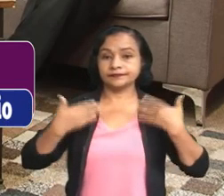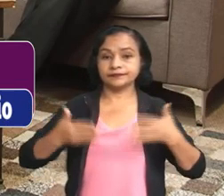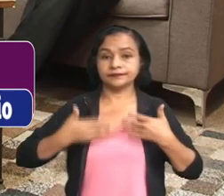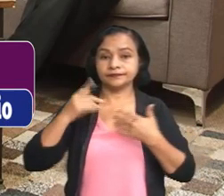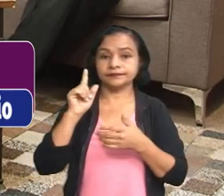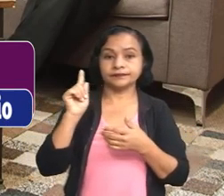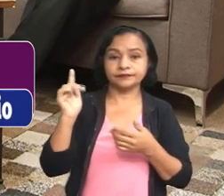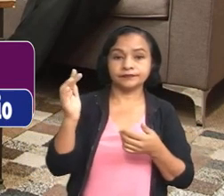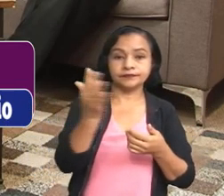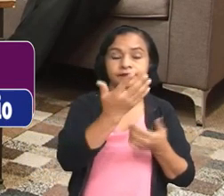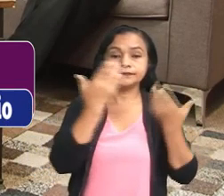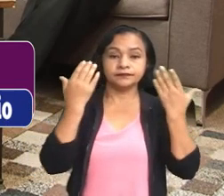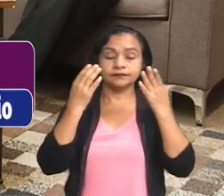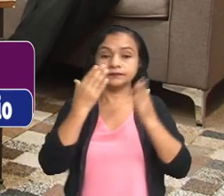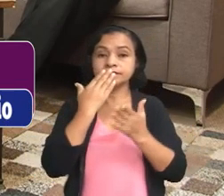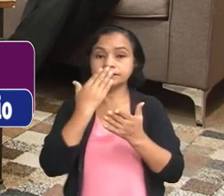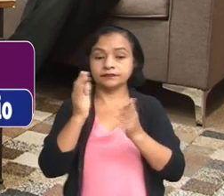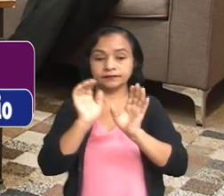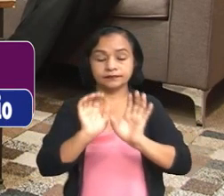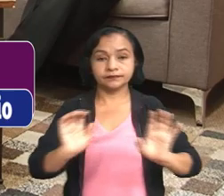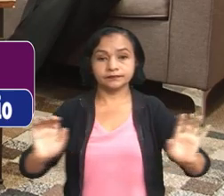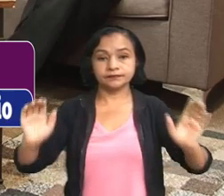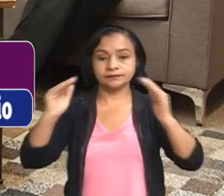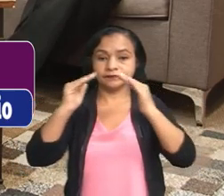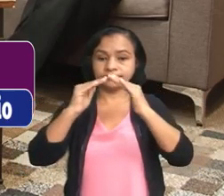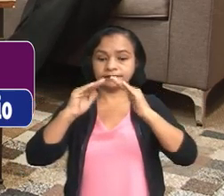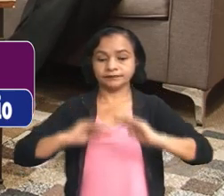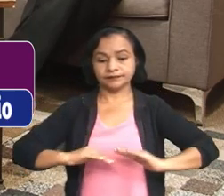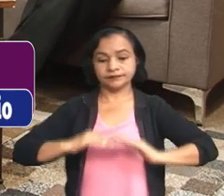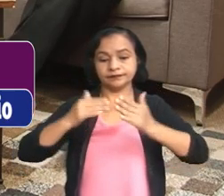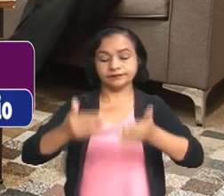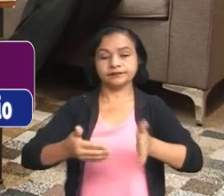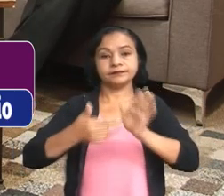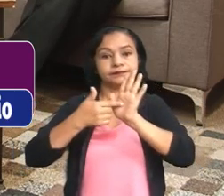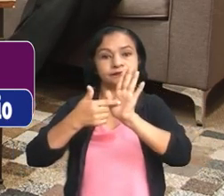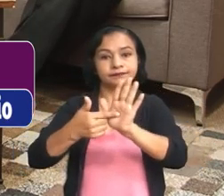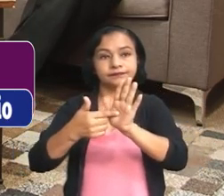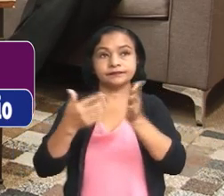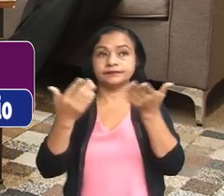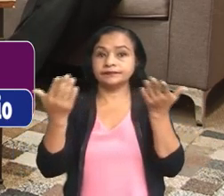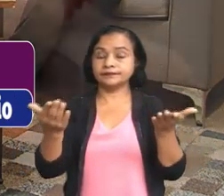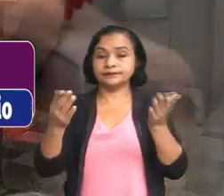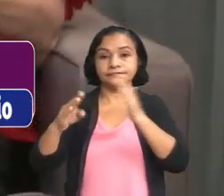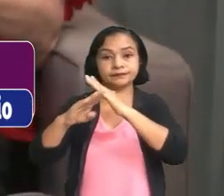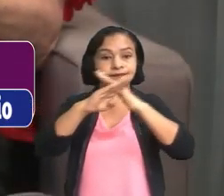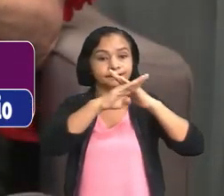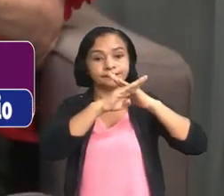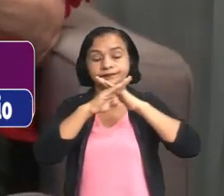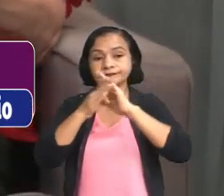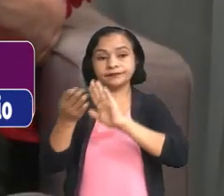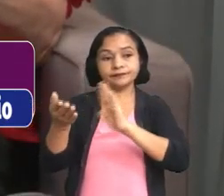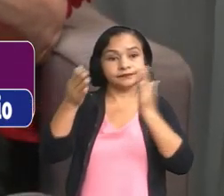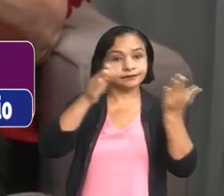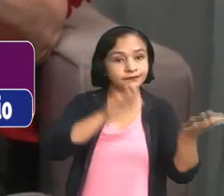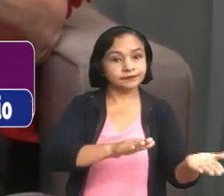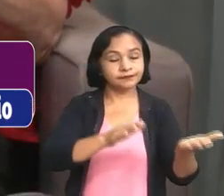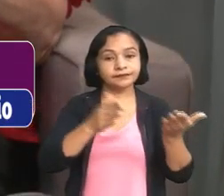estos beneficios de nuestra niñez. Las casas maternas, por ejemplo, ¿para qué? Para evitar la mortalidad,